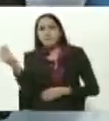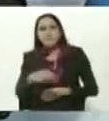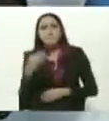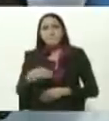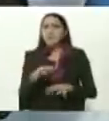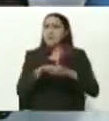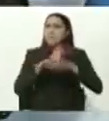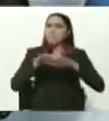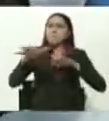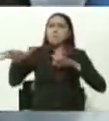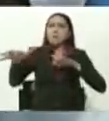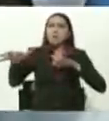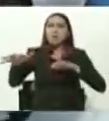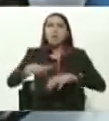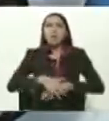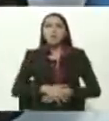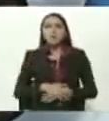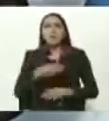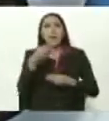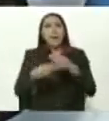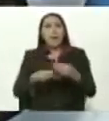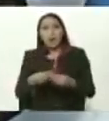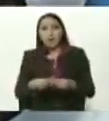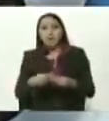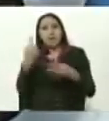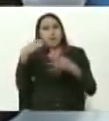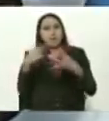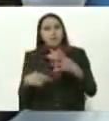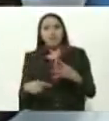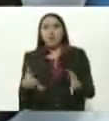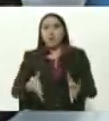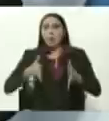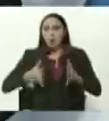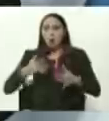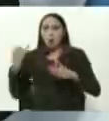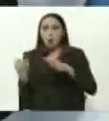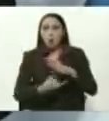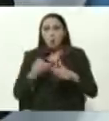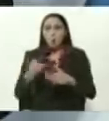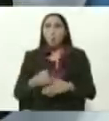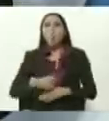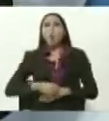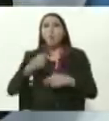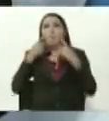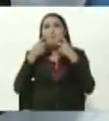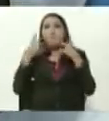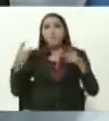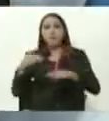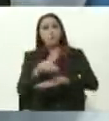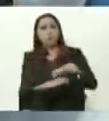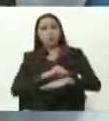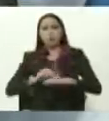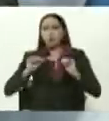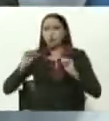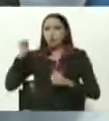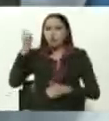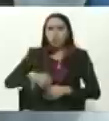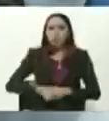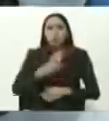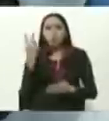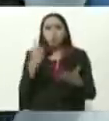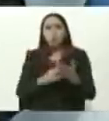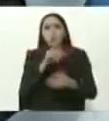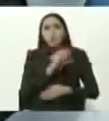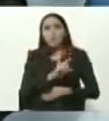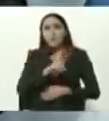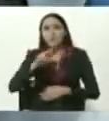muchísimas, a centenares de condenas que ha logrado el Ministerio Público a partir del año 2017, porque en